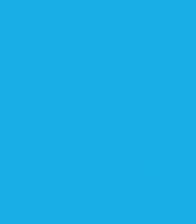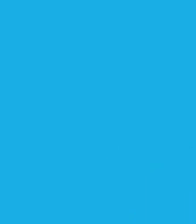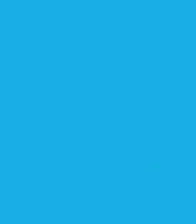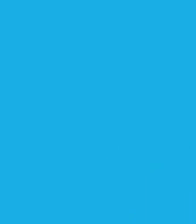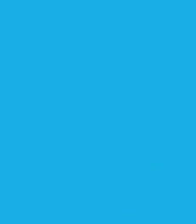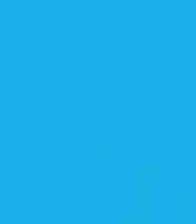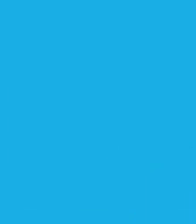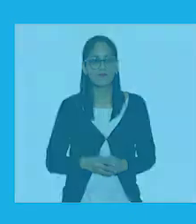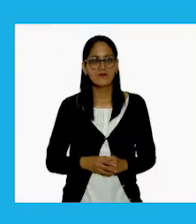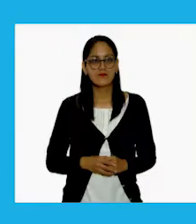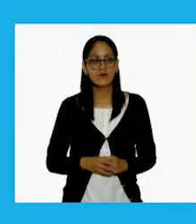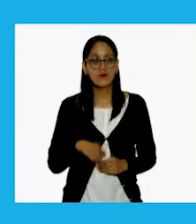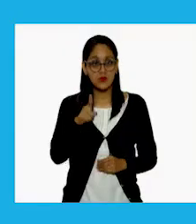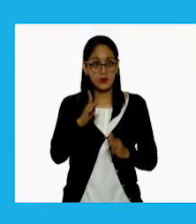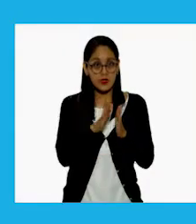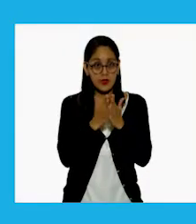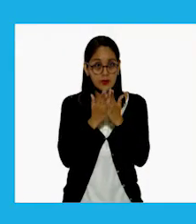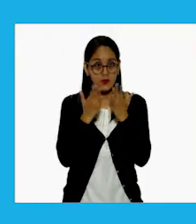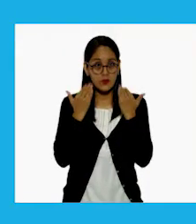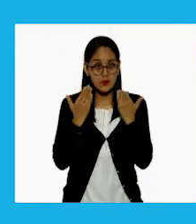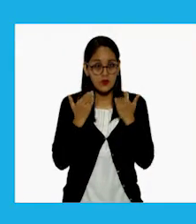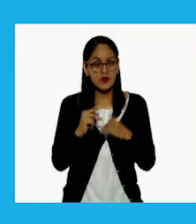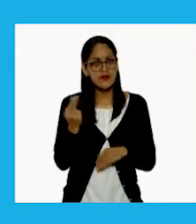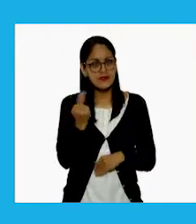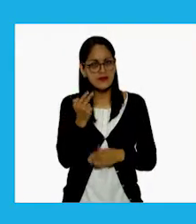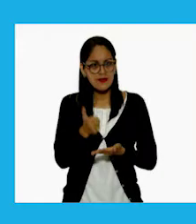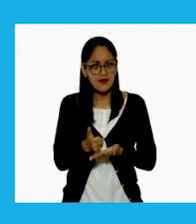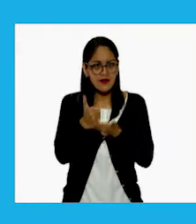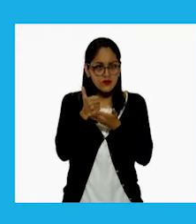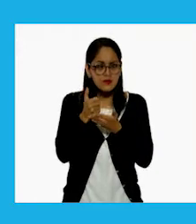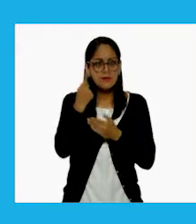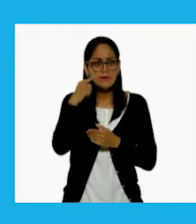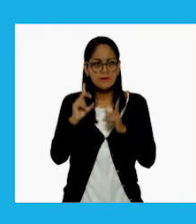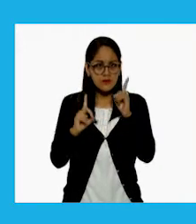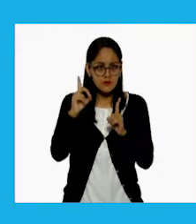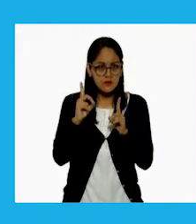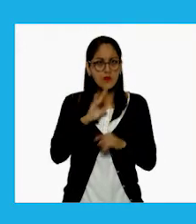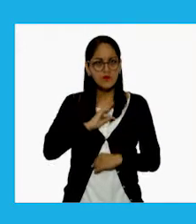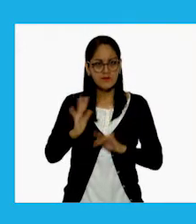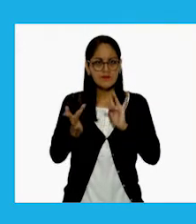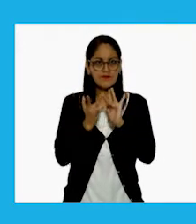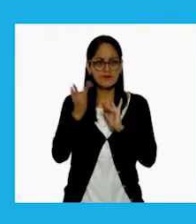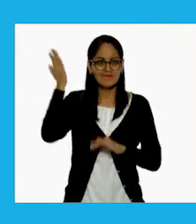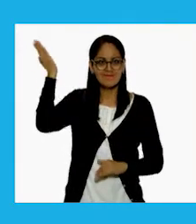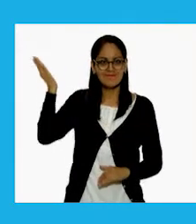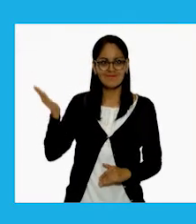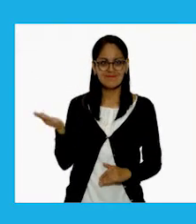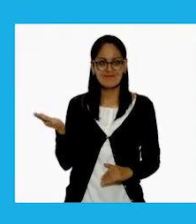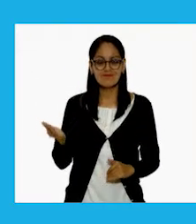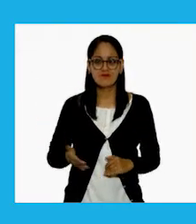Si no tienes el libro de texto o necesitas ayuda para resolver tus dudas, contáctanos.